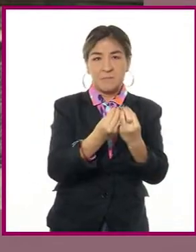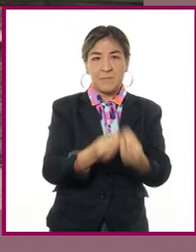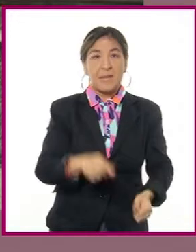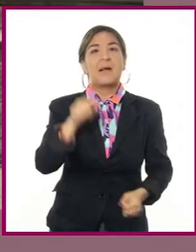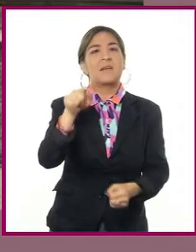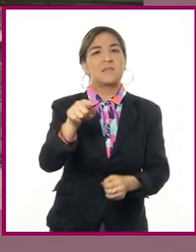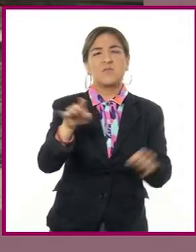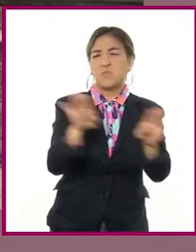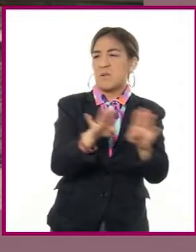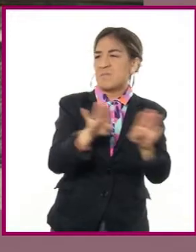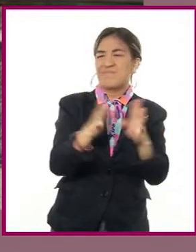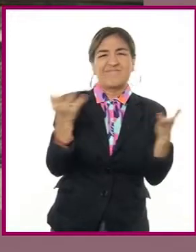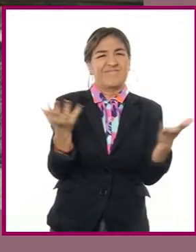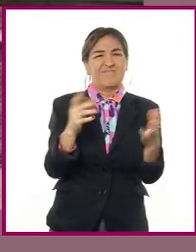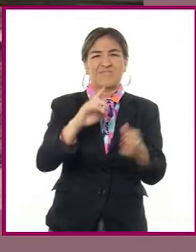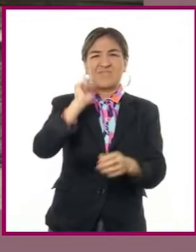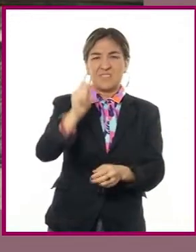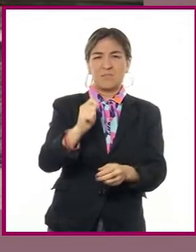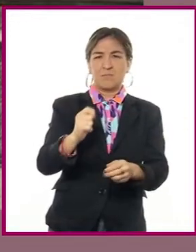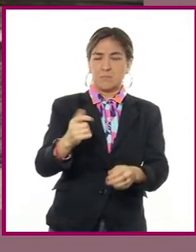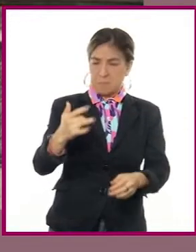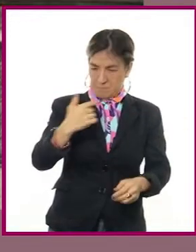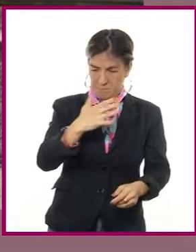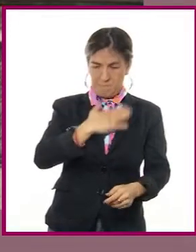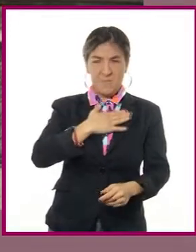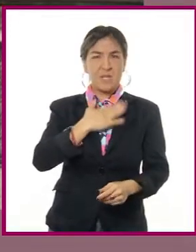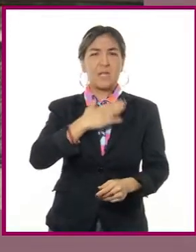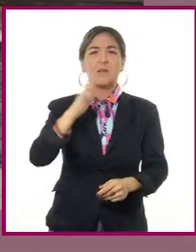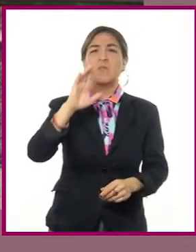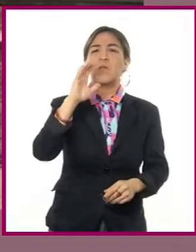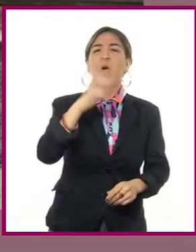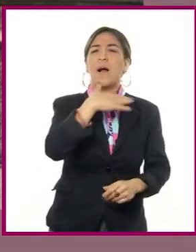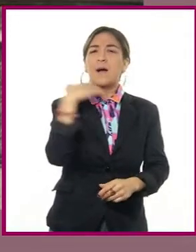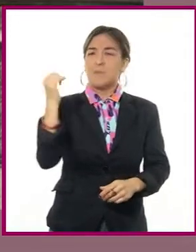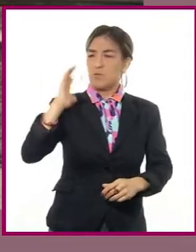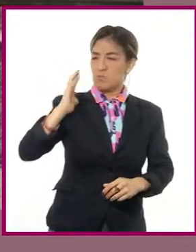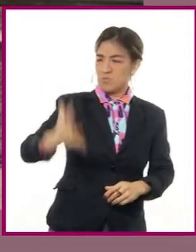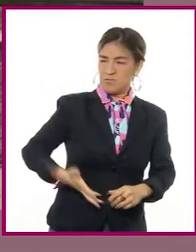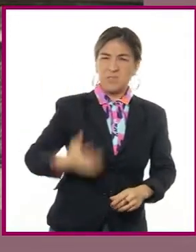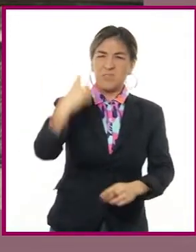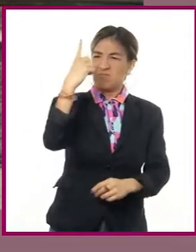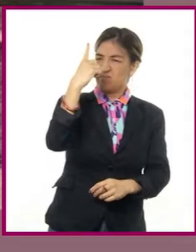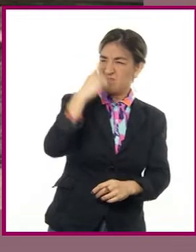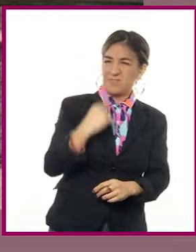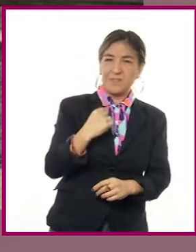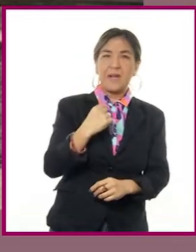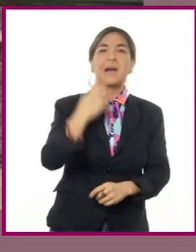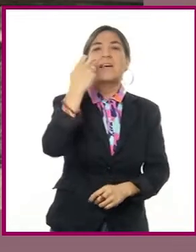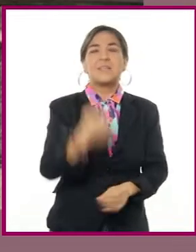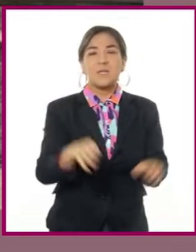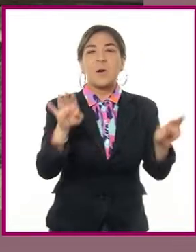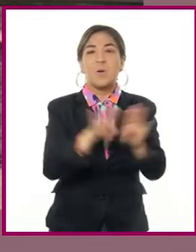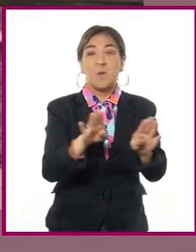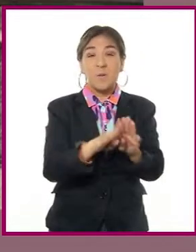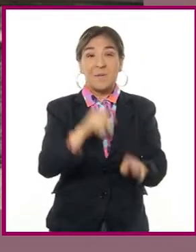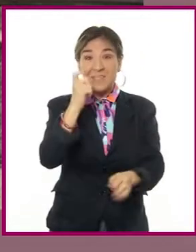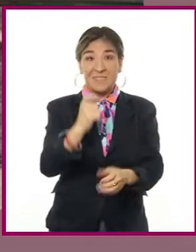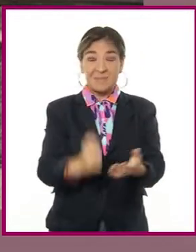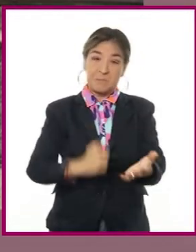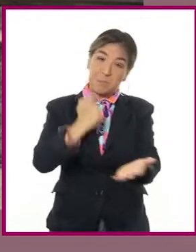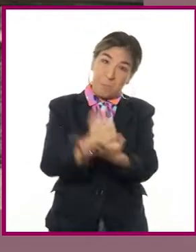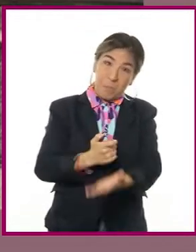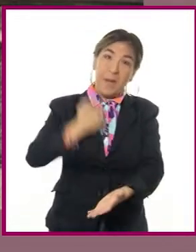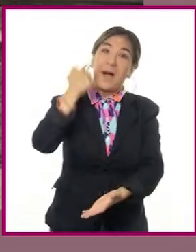un insulto, su orgullo quedó herido. Pero además de eso, además de tener que pagar una compensación